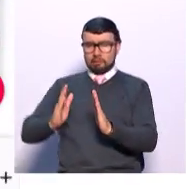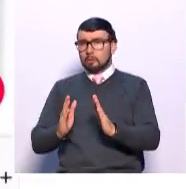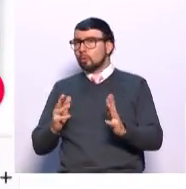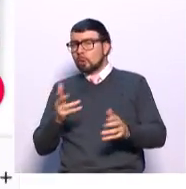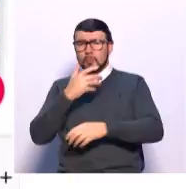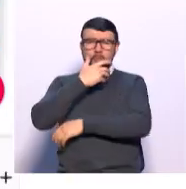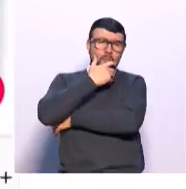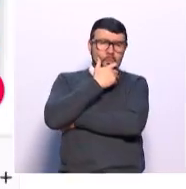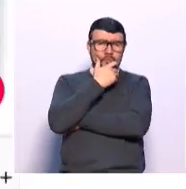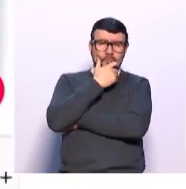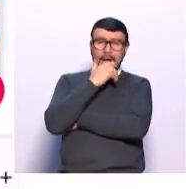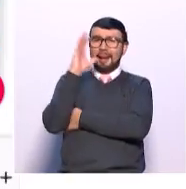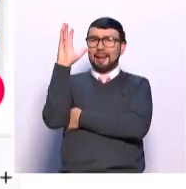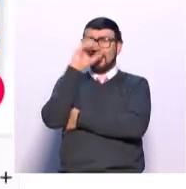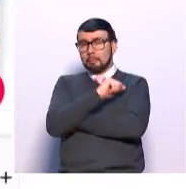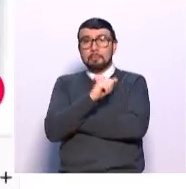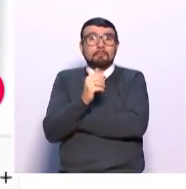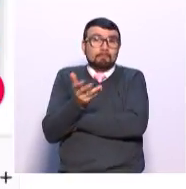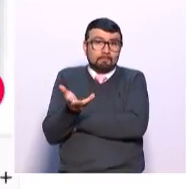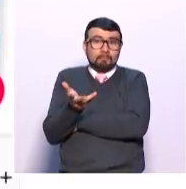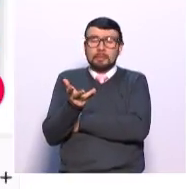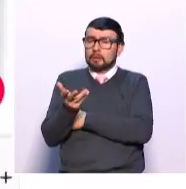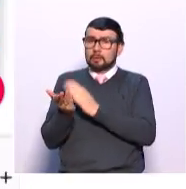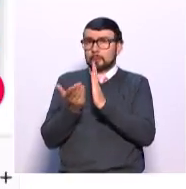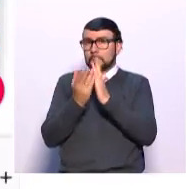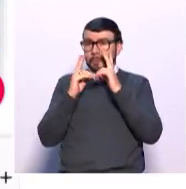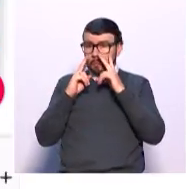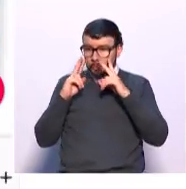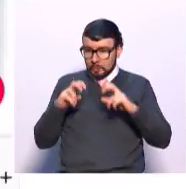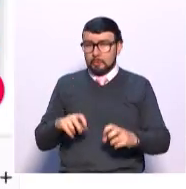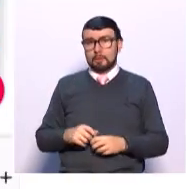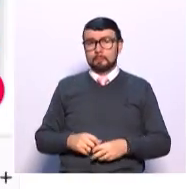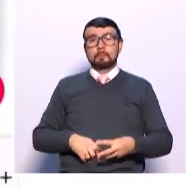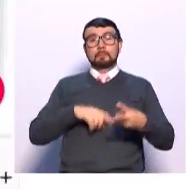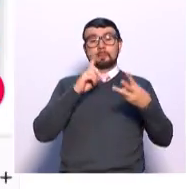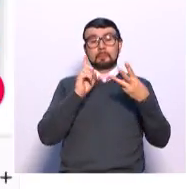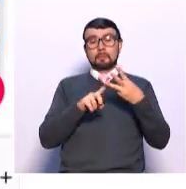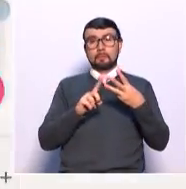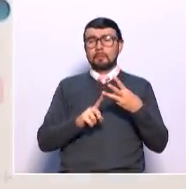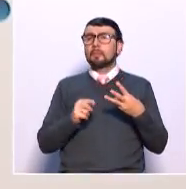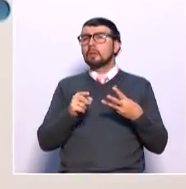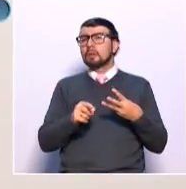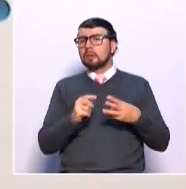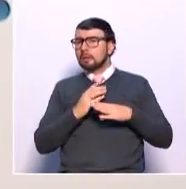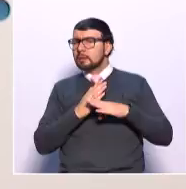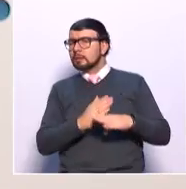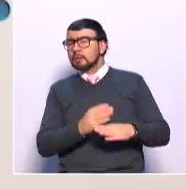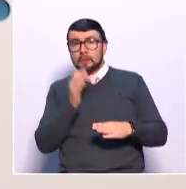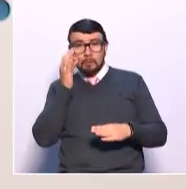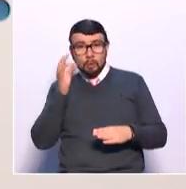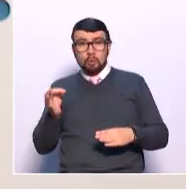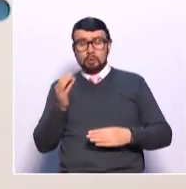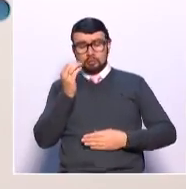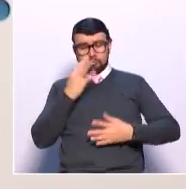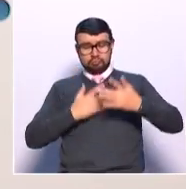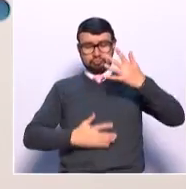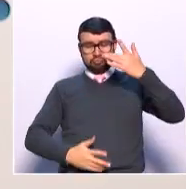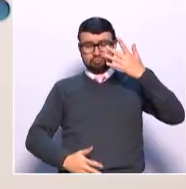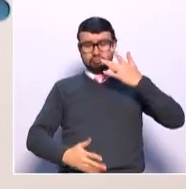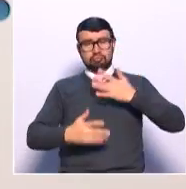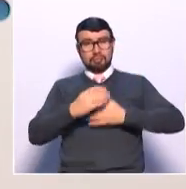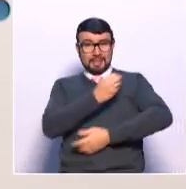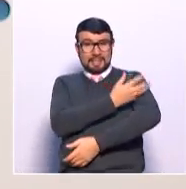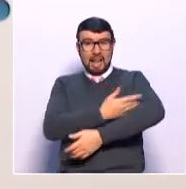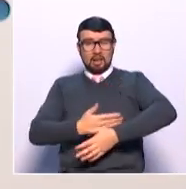torcido entonces miré todo lo que hay que hacer y lo otro descartar la parte circulatoria porque si hay problemas circulatorios